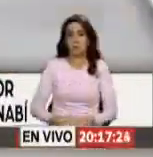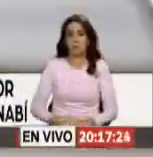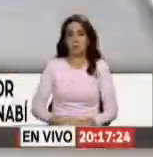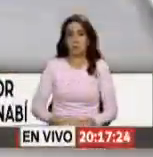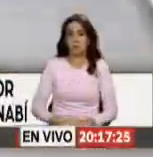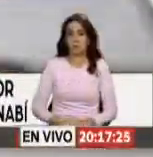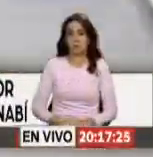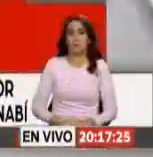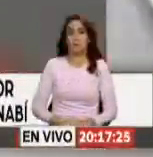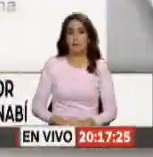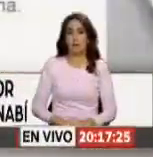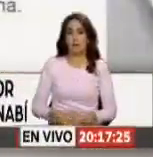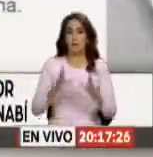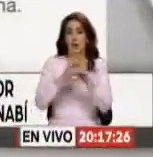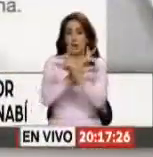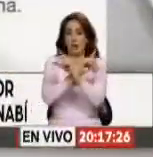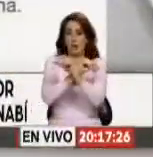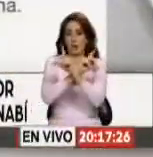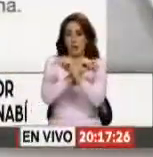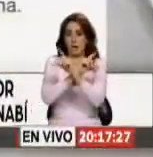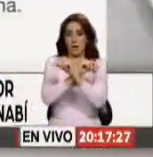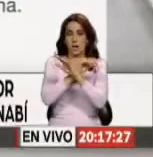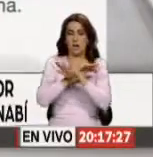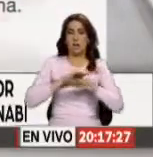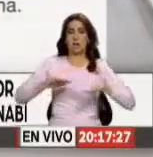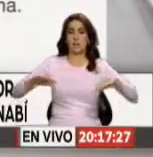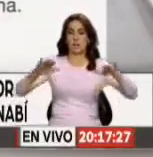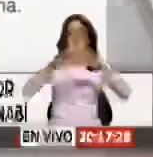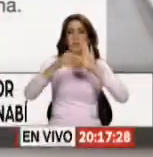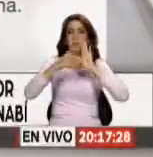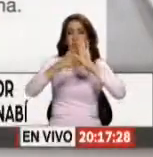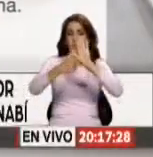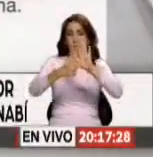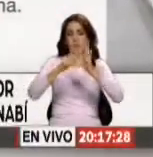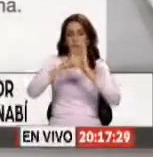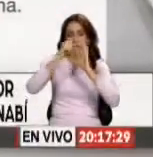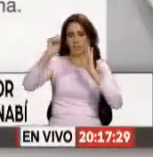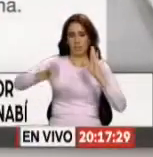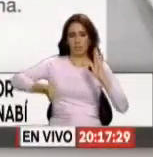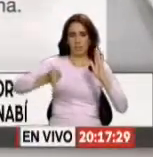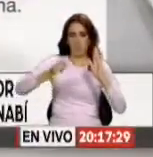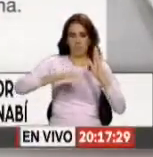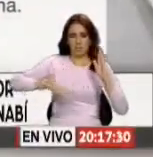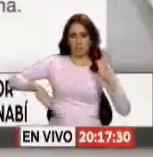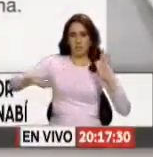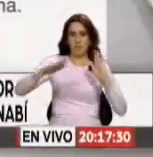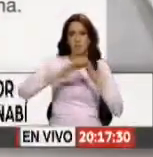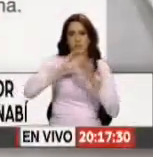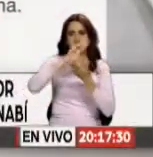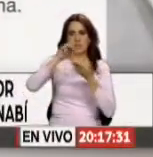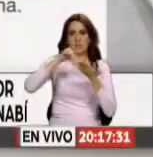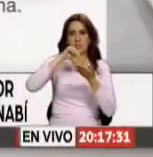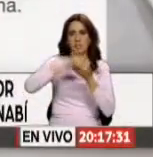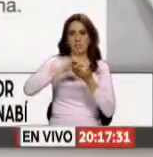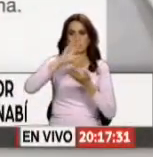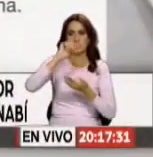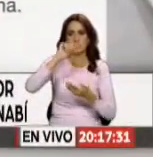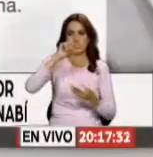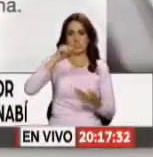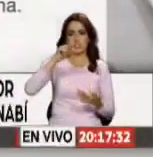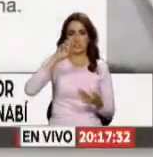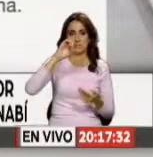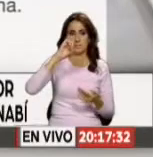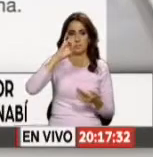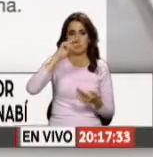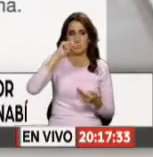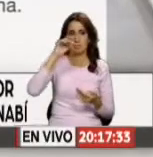En su cuenta de Twitter, la Fiscalía General del Estado indicó que la jueza de la Unidad Multicompetente de Manta, Andreina Pinzón, acogió el